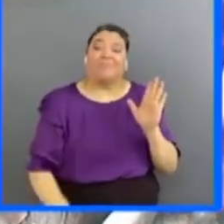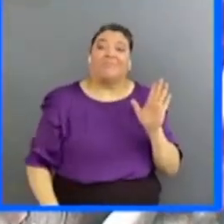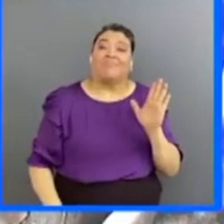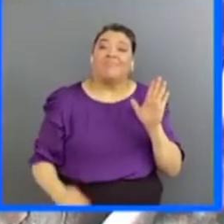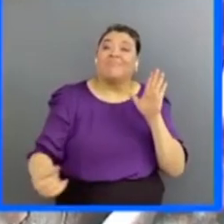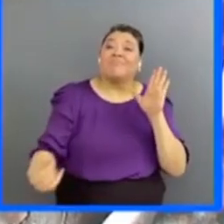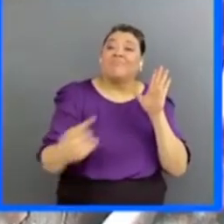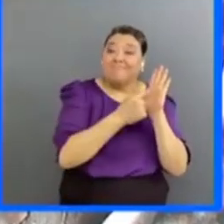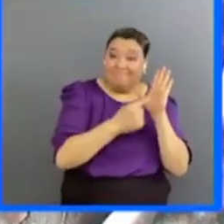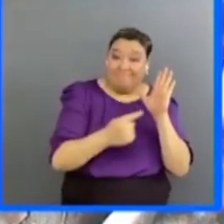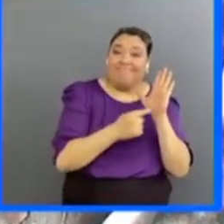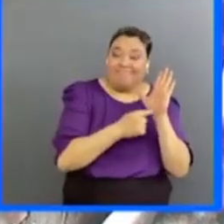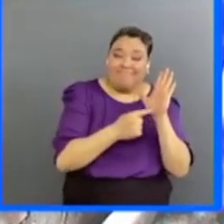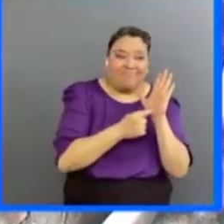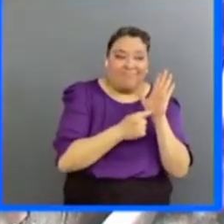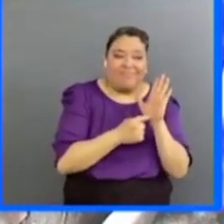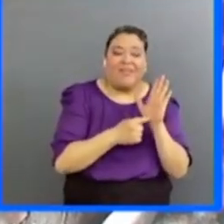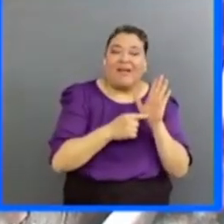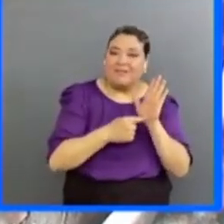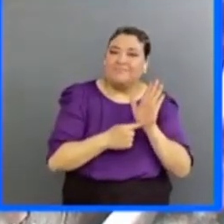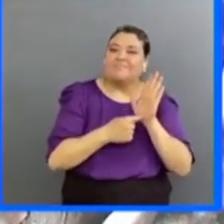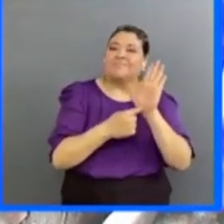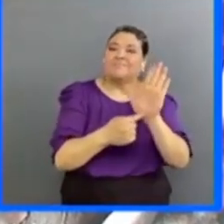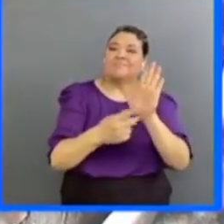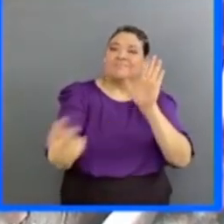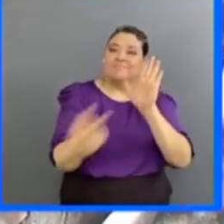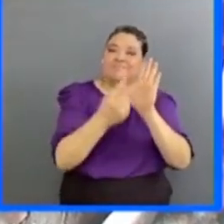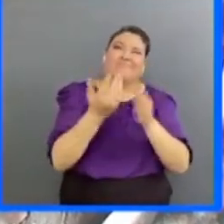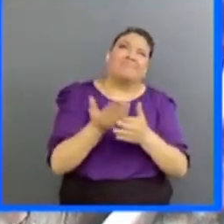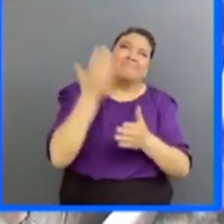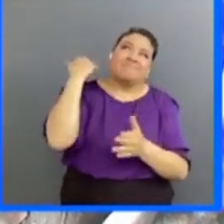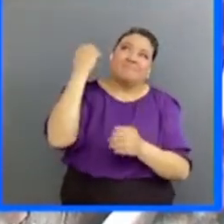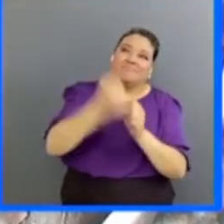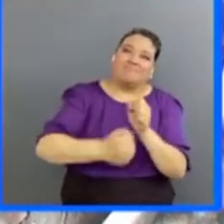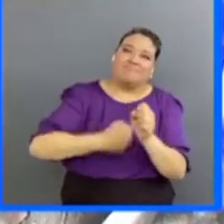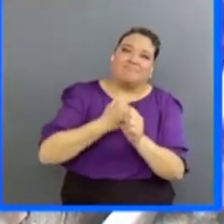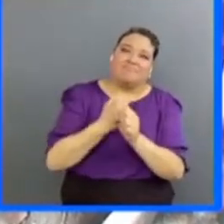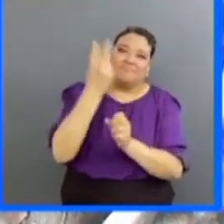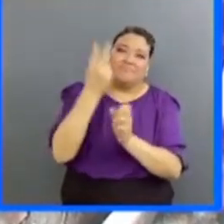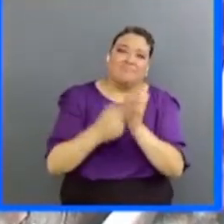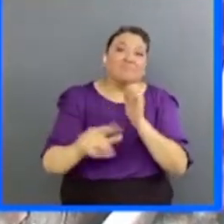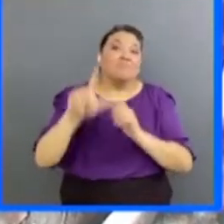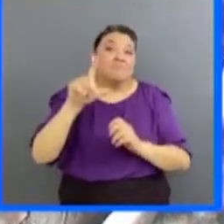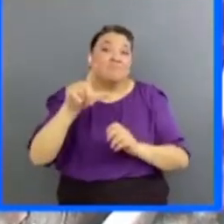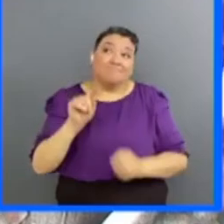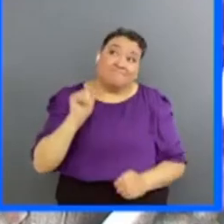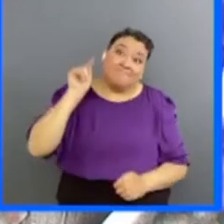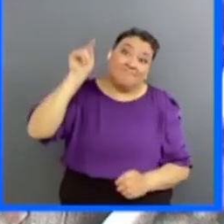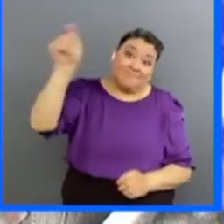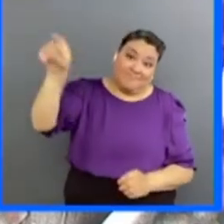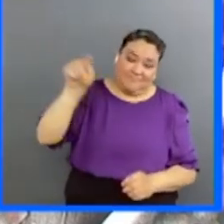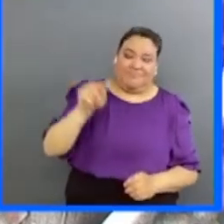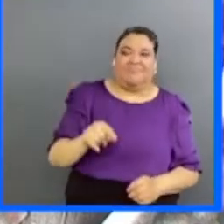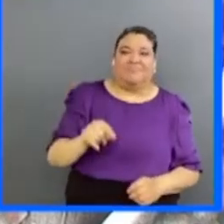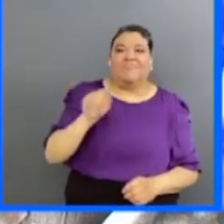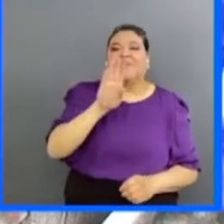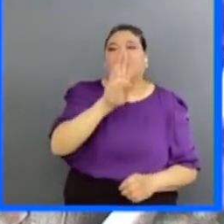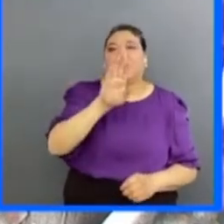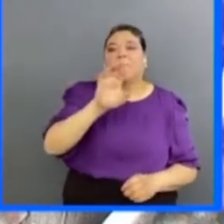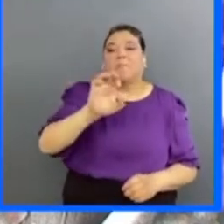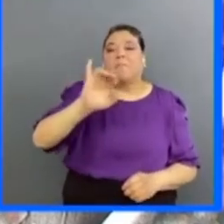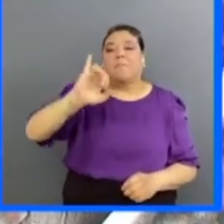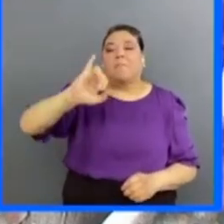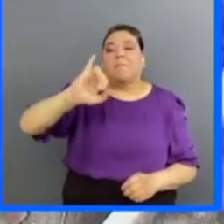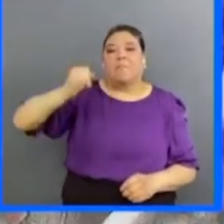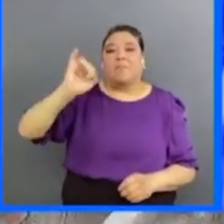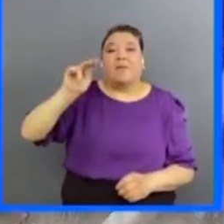realmente fue expuesta en el 2017 para la Bienal de Beijing. Esto, se